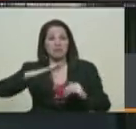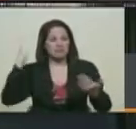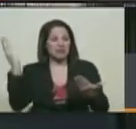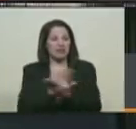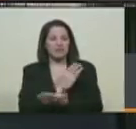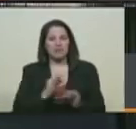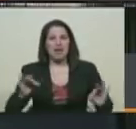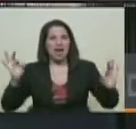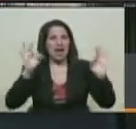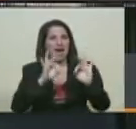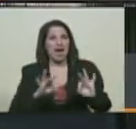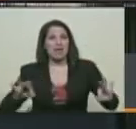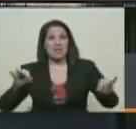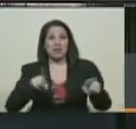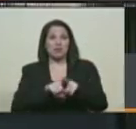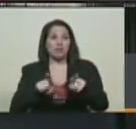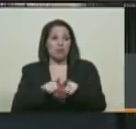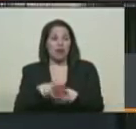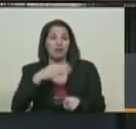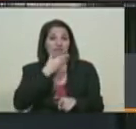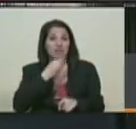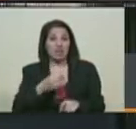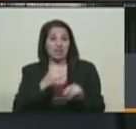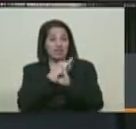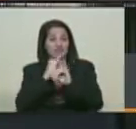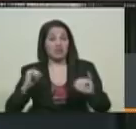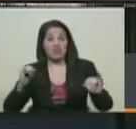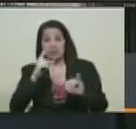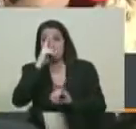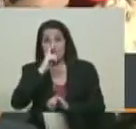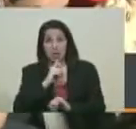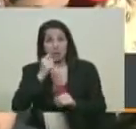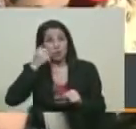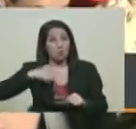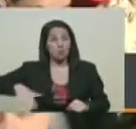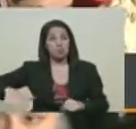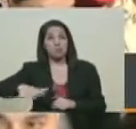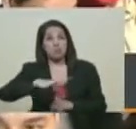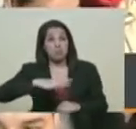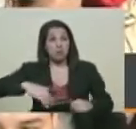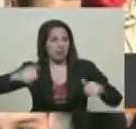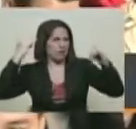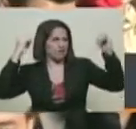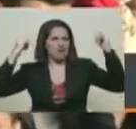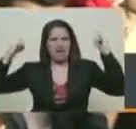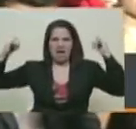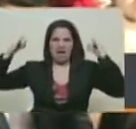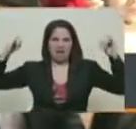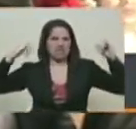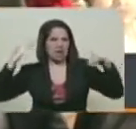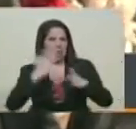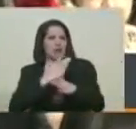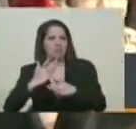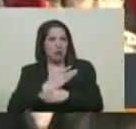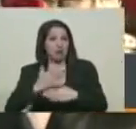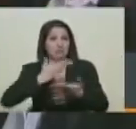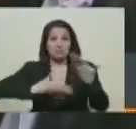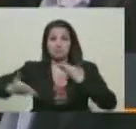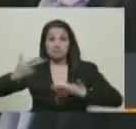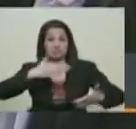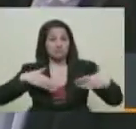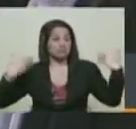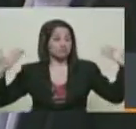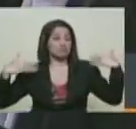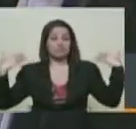nadie. Tuvimos Navidades y fin de año con pueblo en la calle, rumbeando, compartiendo,